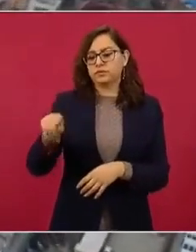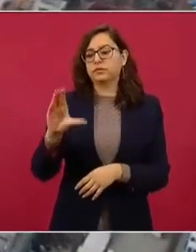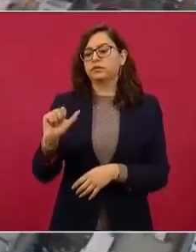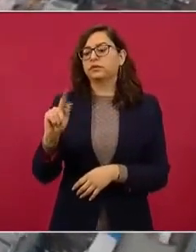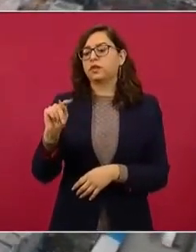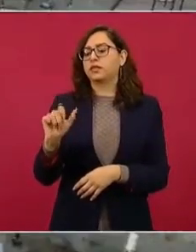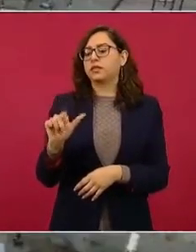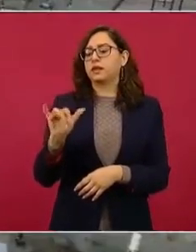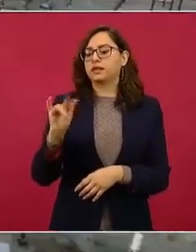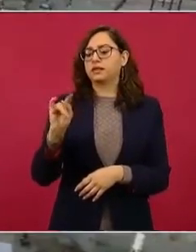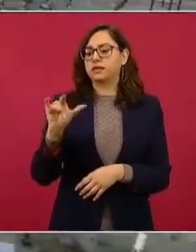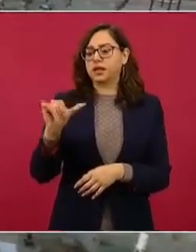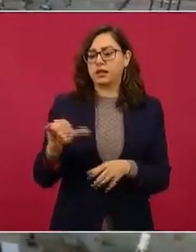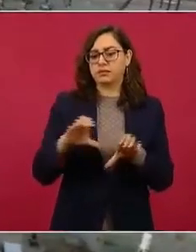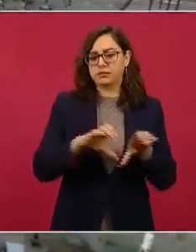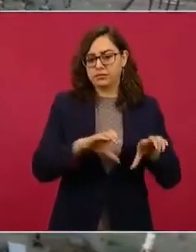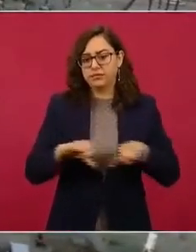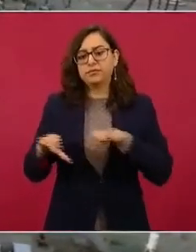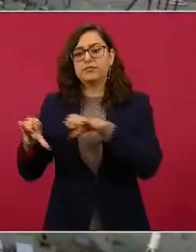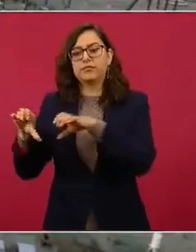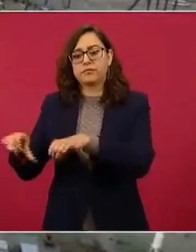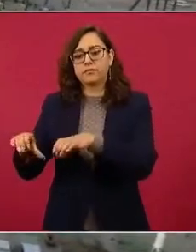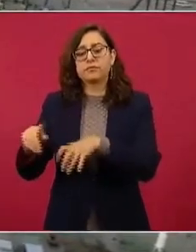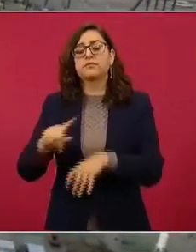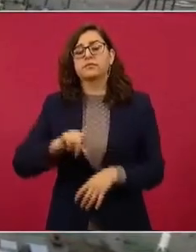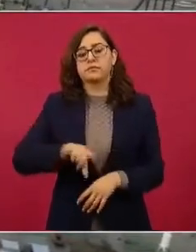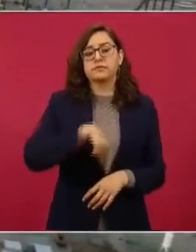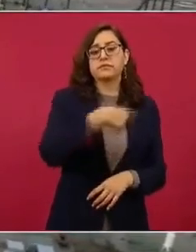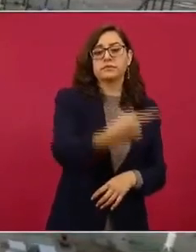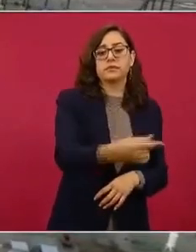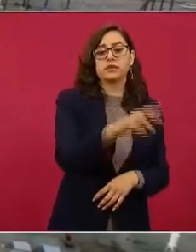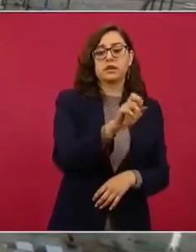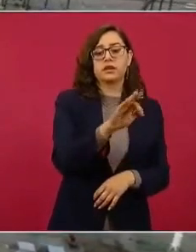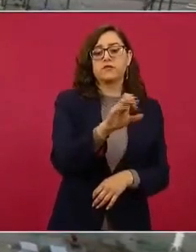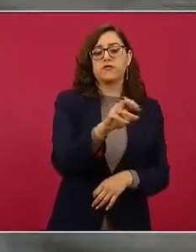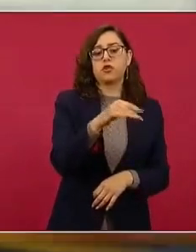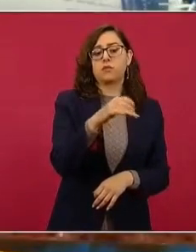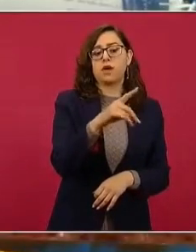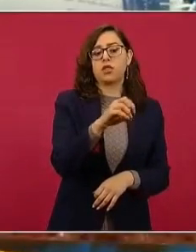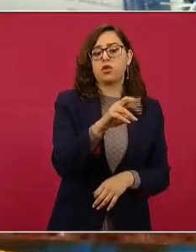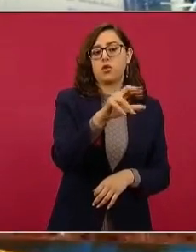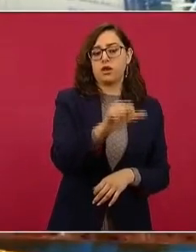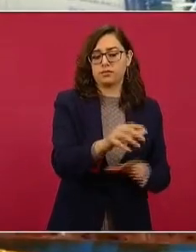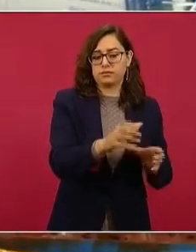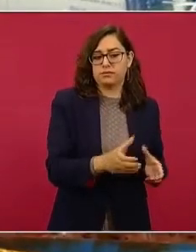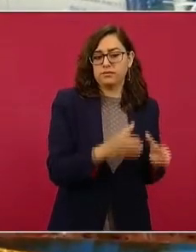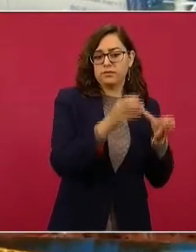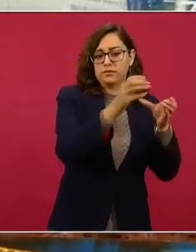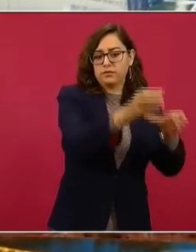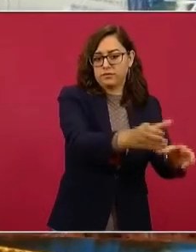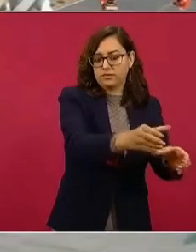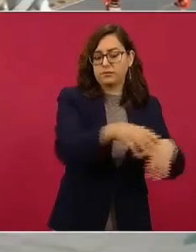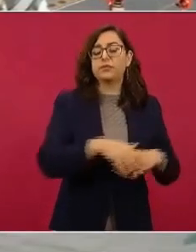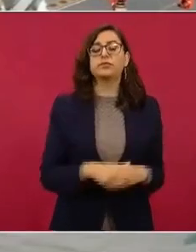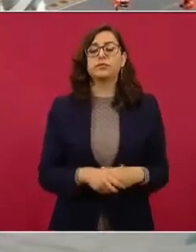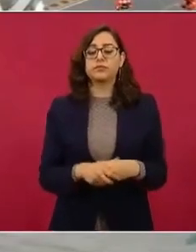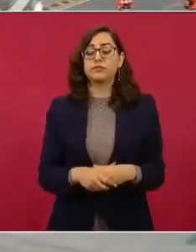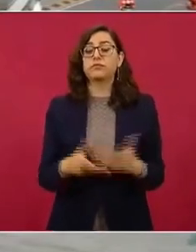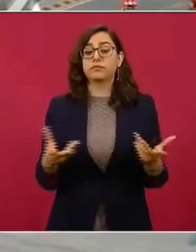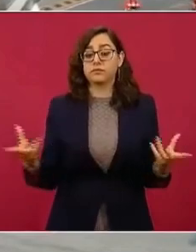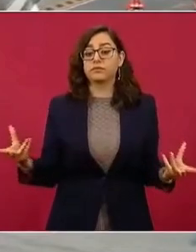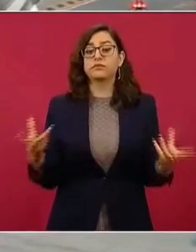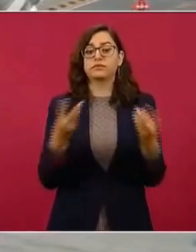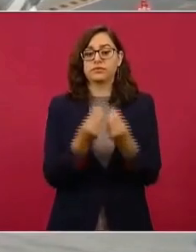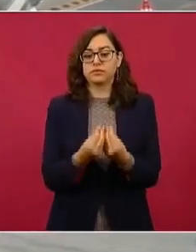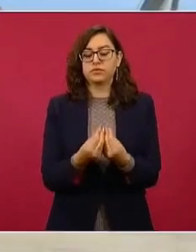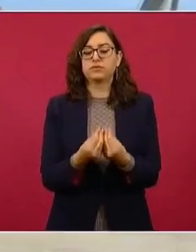para su montaje y 2 más se desplazarán hacia la planta reformadora para su instalación. Estas actividades se realizan de manera coordinada entre